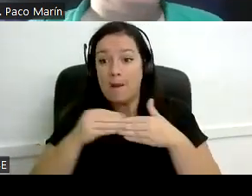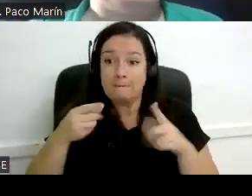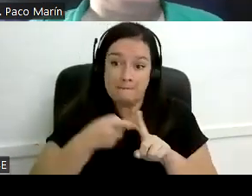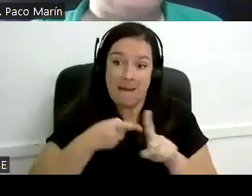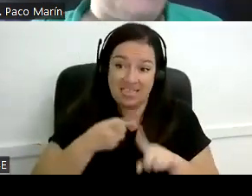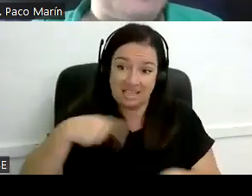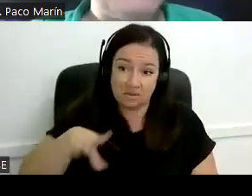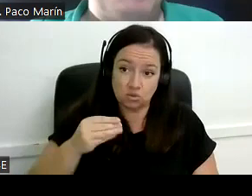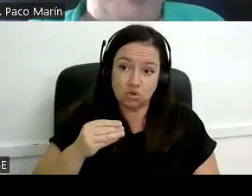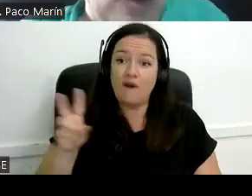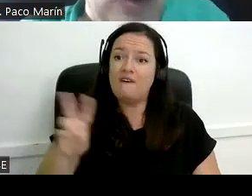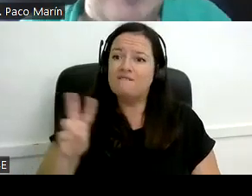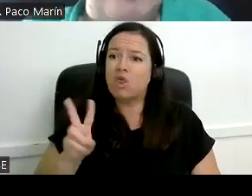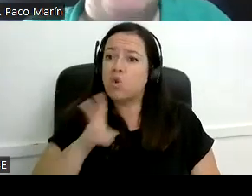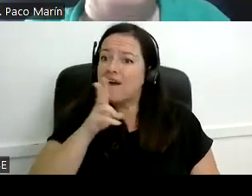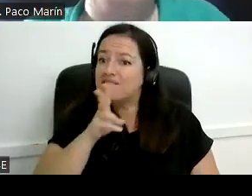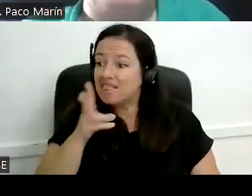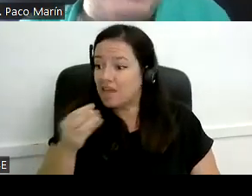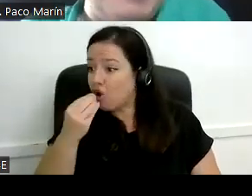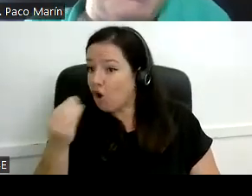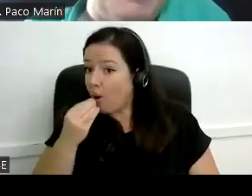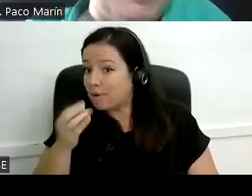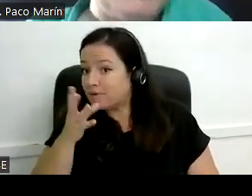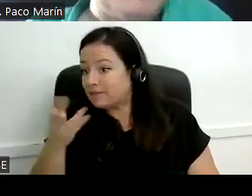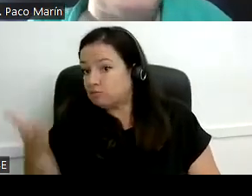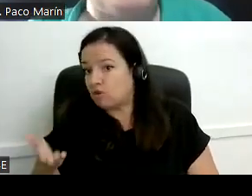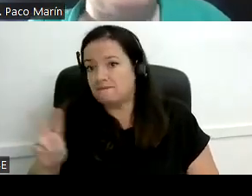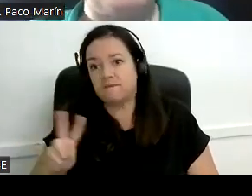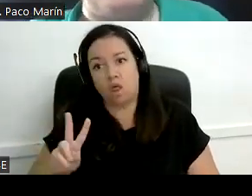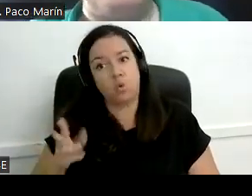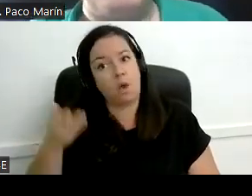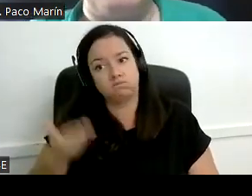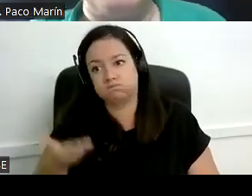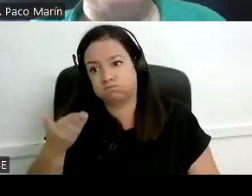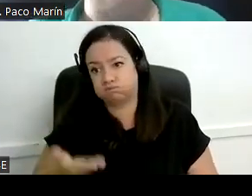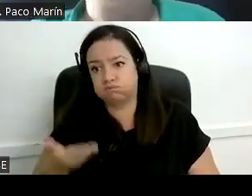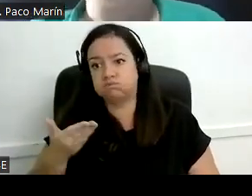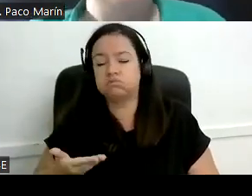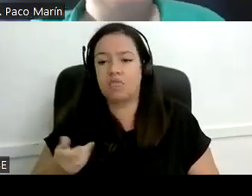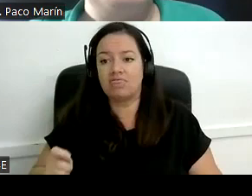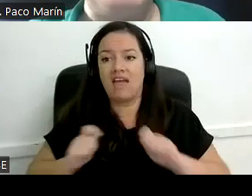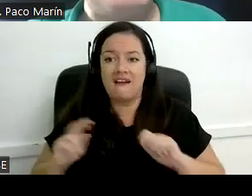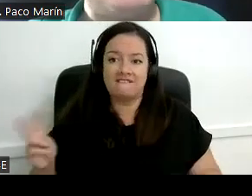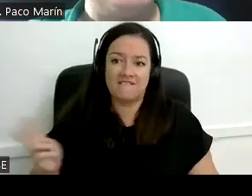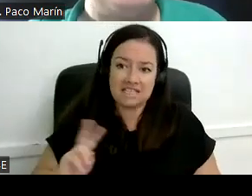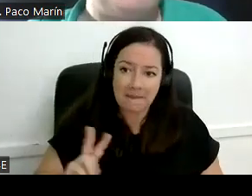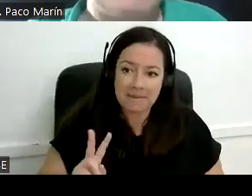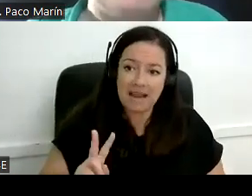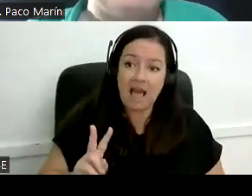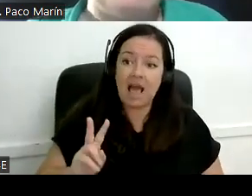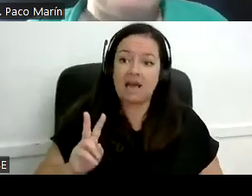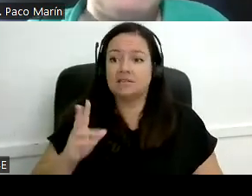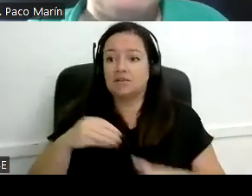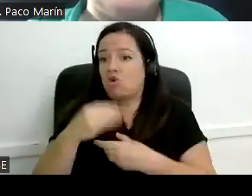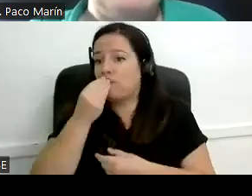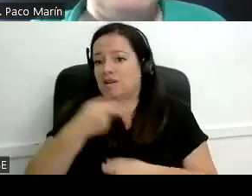tomando verdura verde, porque nos interesa que lo tomen, porque realmente la verdura es esencial a la hora del aporte de vitaminas, de minerales y porque la